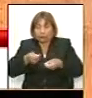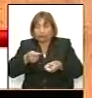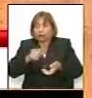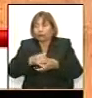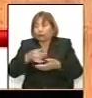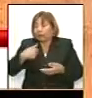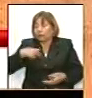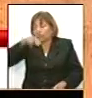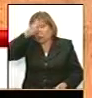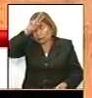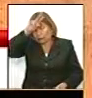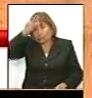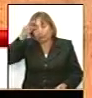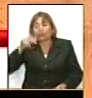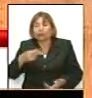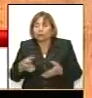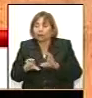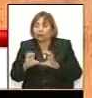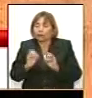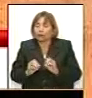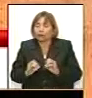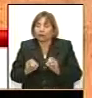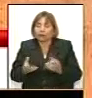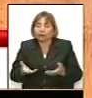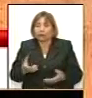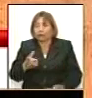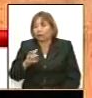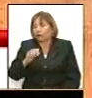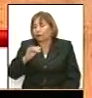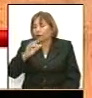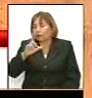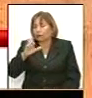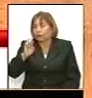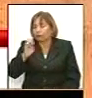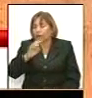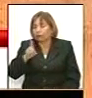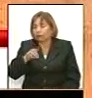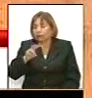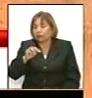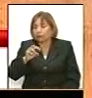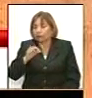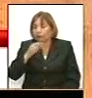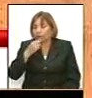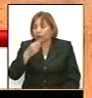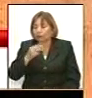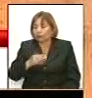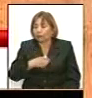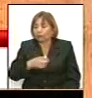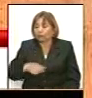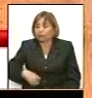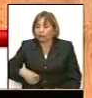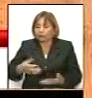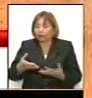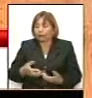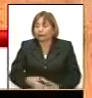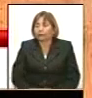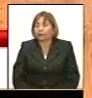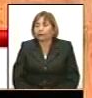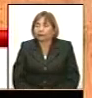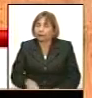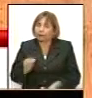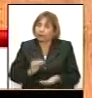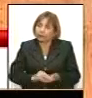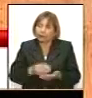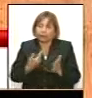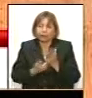nuestro país y con pretensiones, incluso en el caso de Johnny, por lo menos de querer ser presidente de la República, alguna vez lo escuché, con mayor razón,